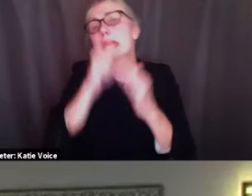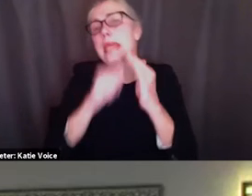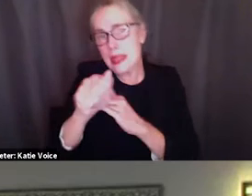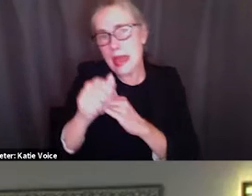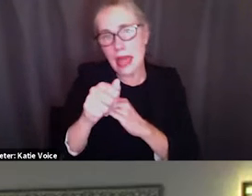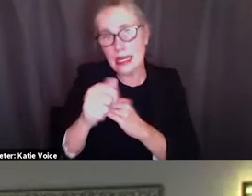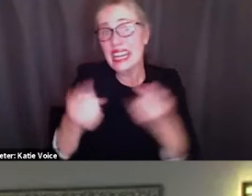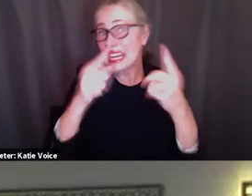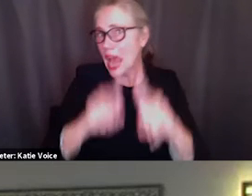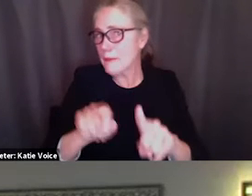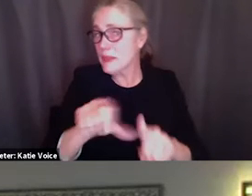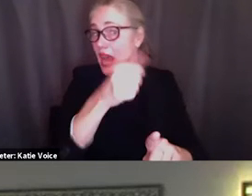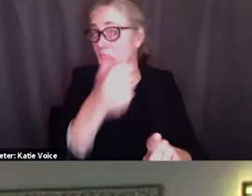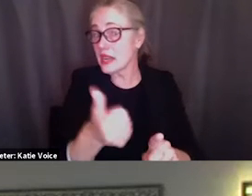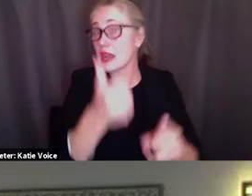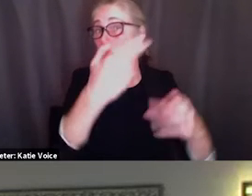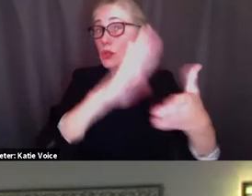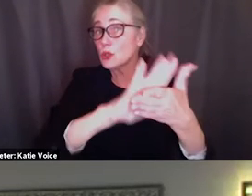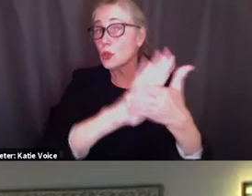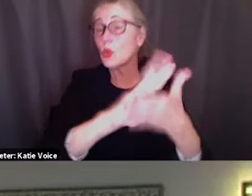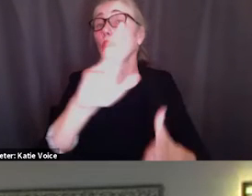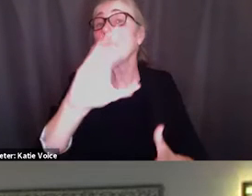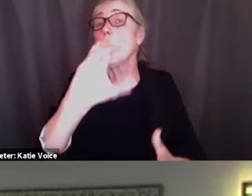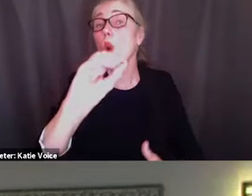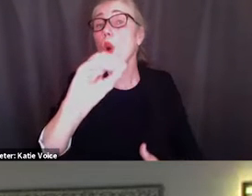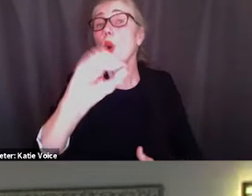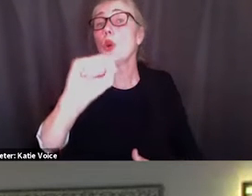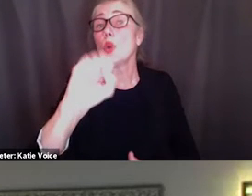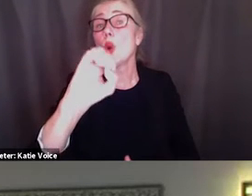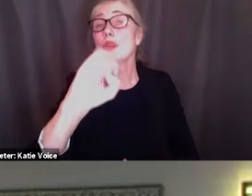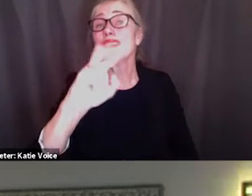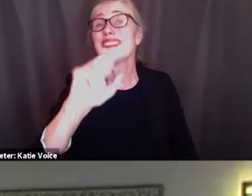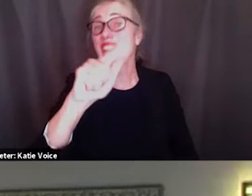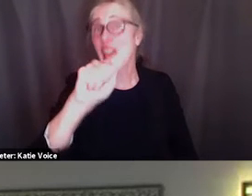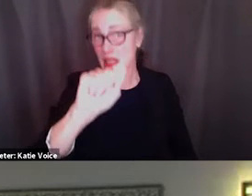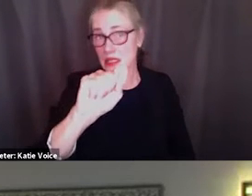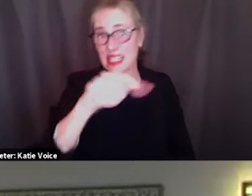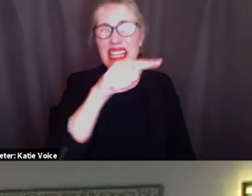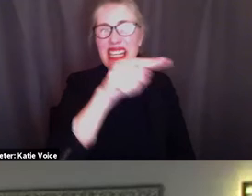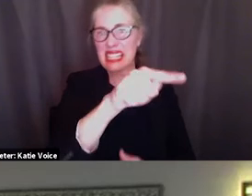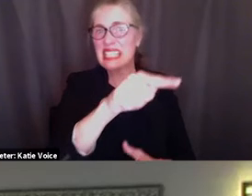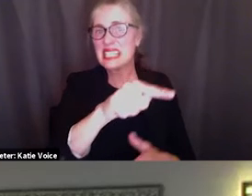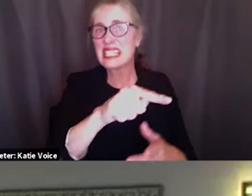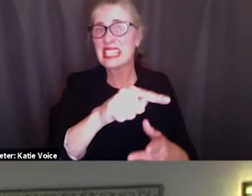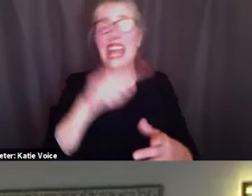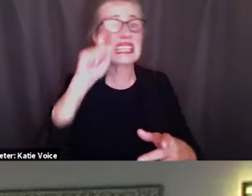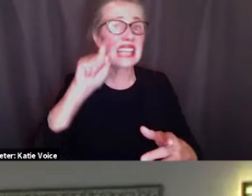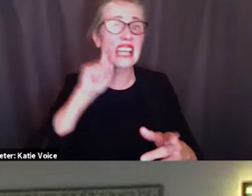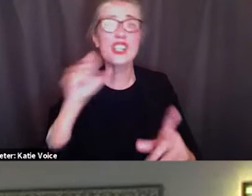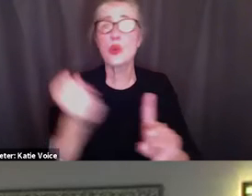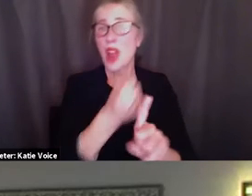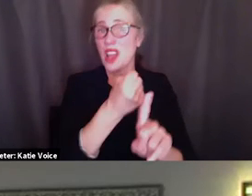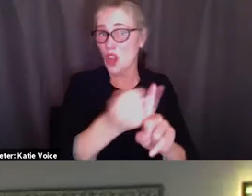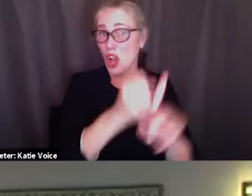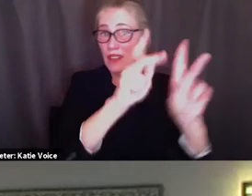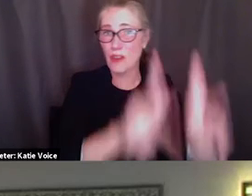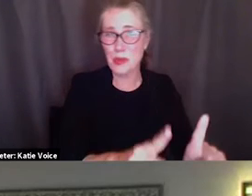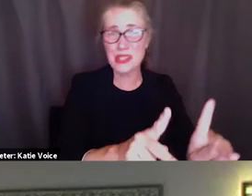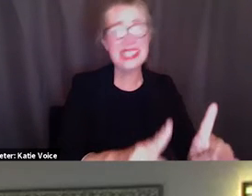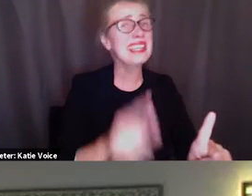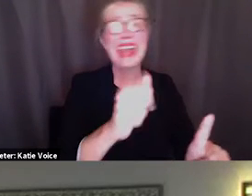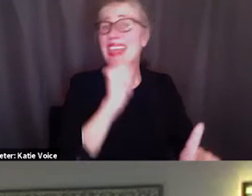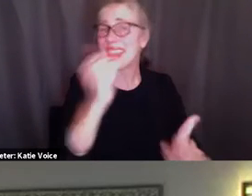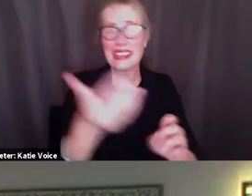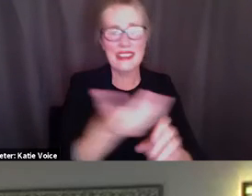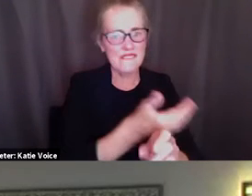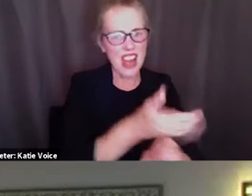Y también para cualquier persona, las cosas que están sucediendo en el distrito entre los maestros